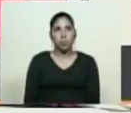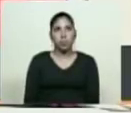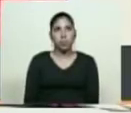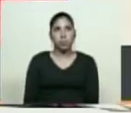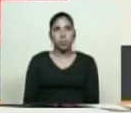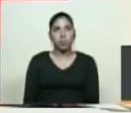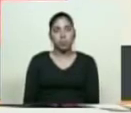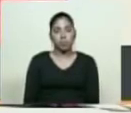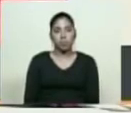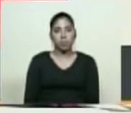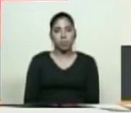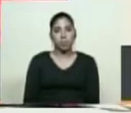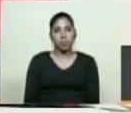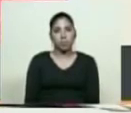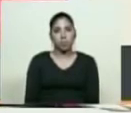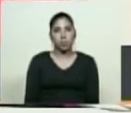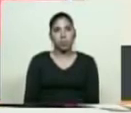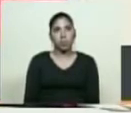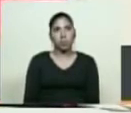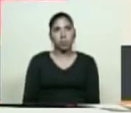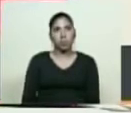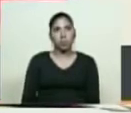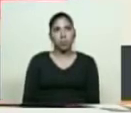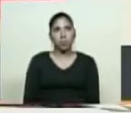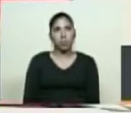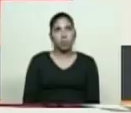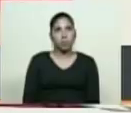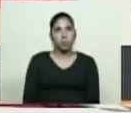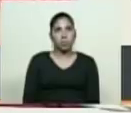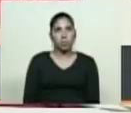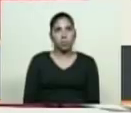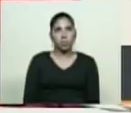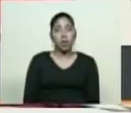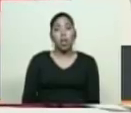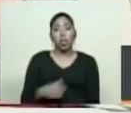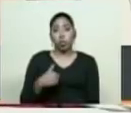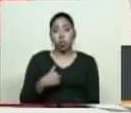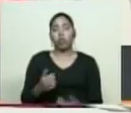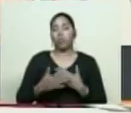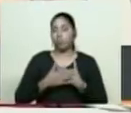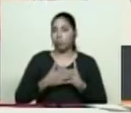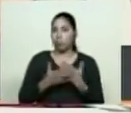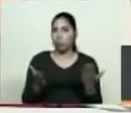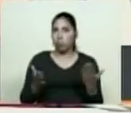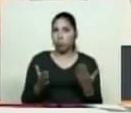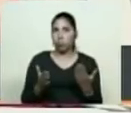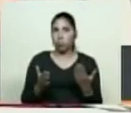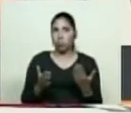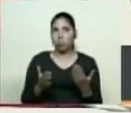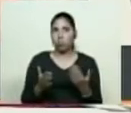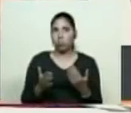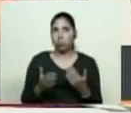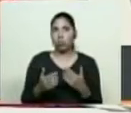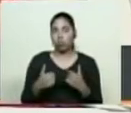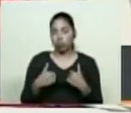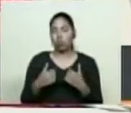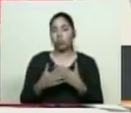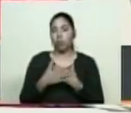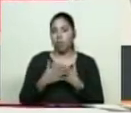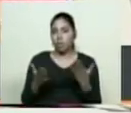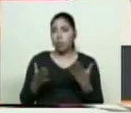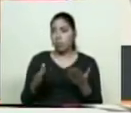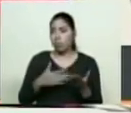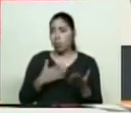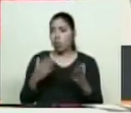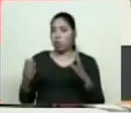de diálogo en la derecha. Yo me ofrecí de mediador ahí. No quieren. No sé por qué, pero no quieren. Pero me